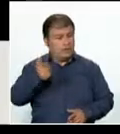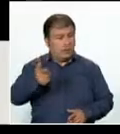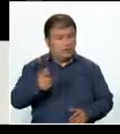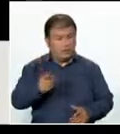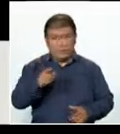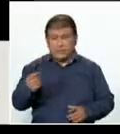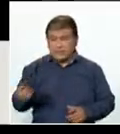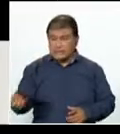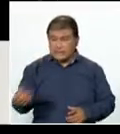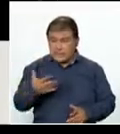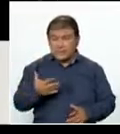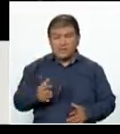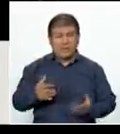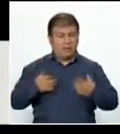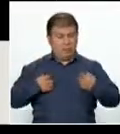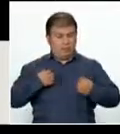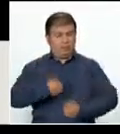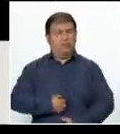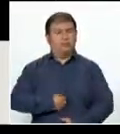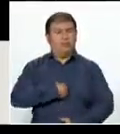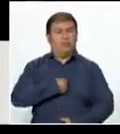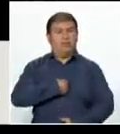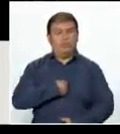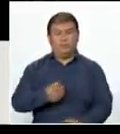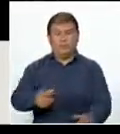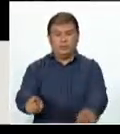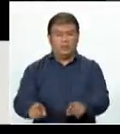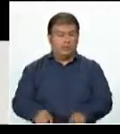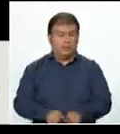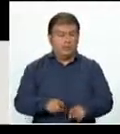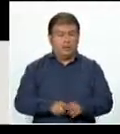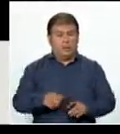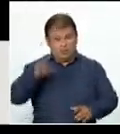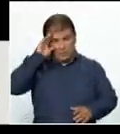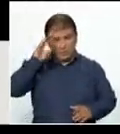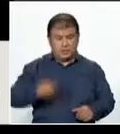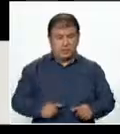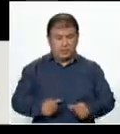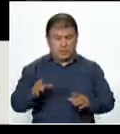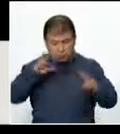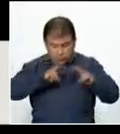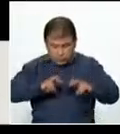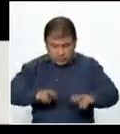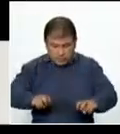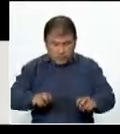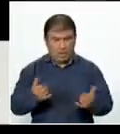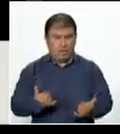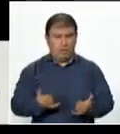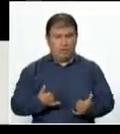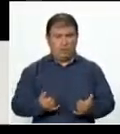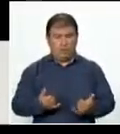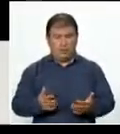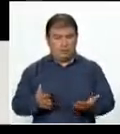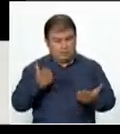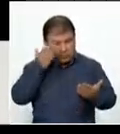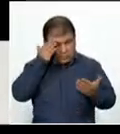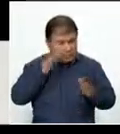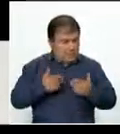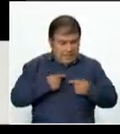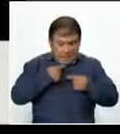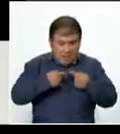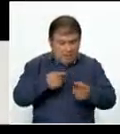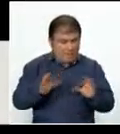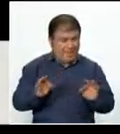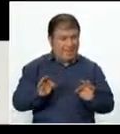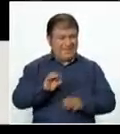según señalan los testigos, estaba con terno. Entonces, igual la policía se encuentra realizando las investigaciones. No se habla